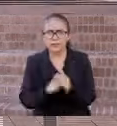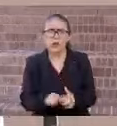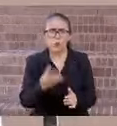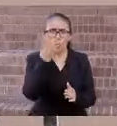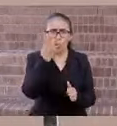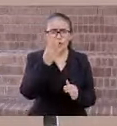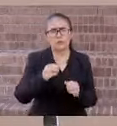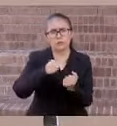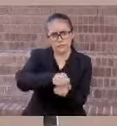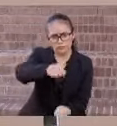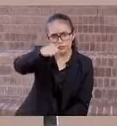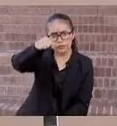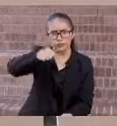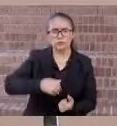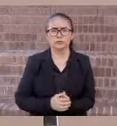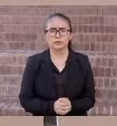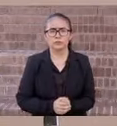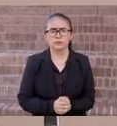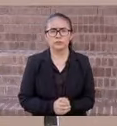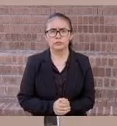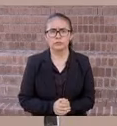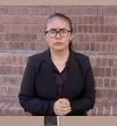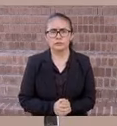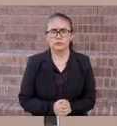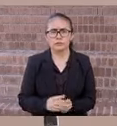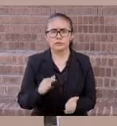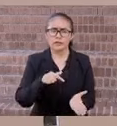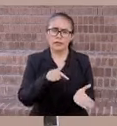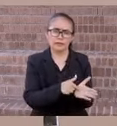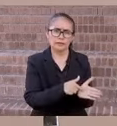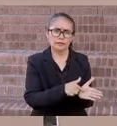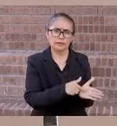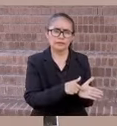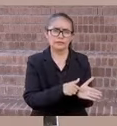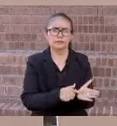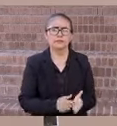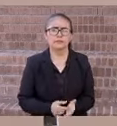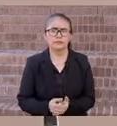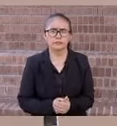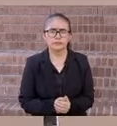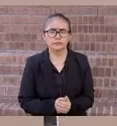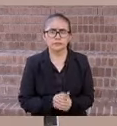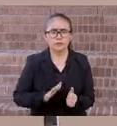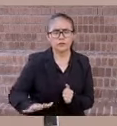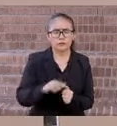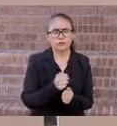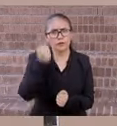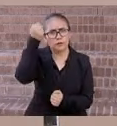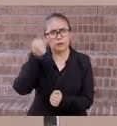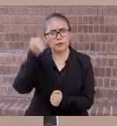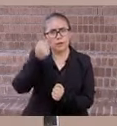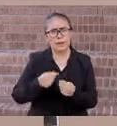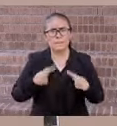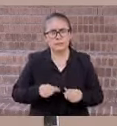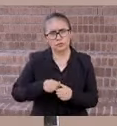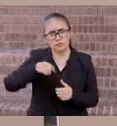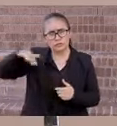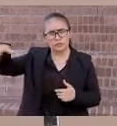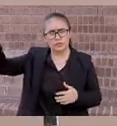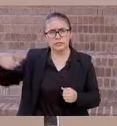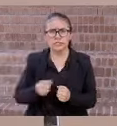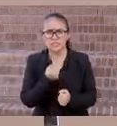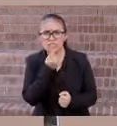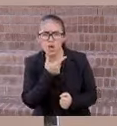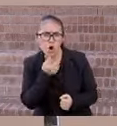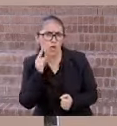constitución y eso establecido que las pensiones a adultos mayores a